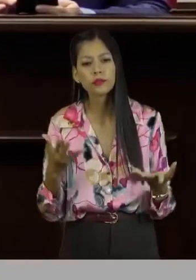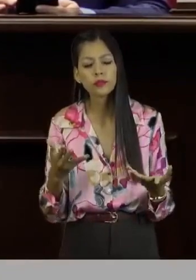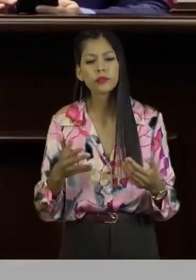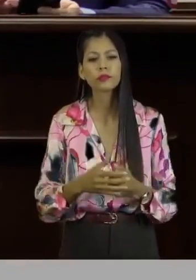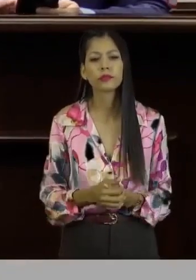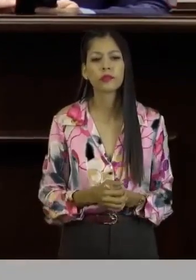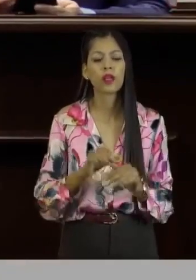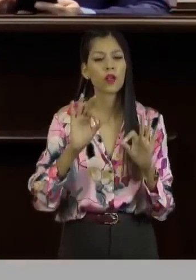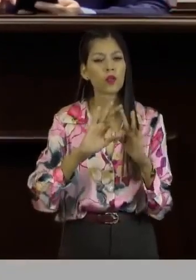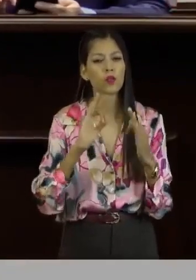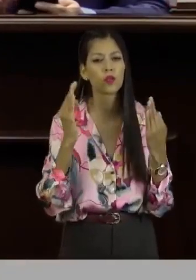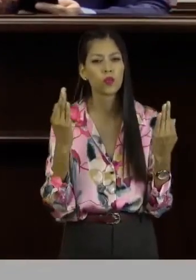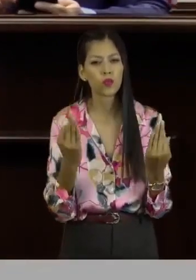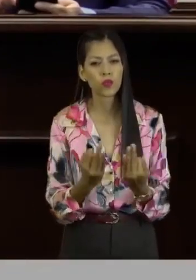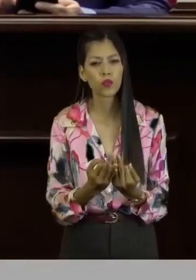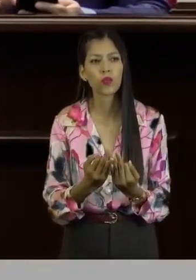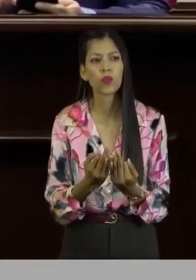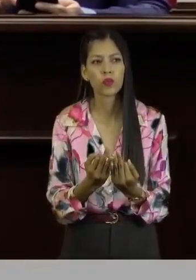de manera